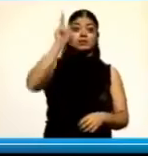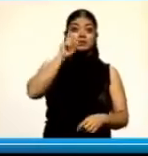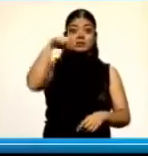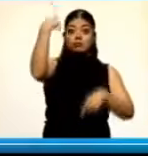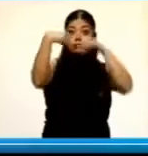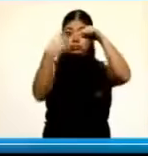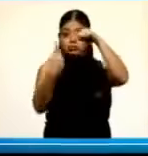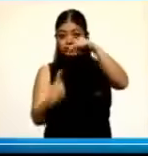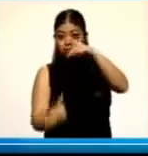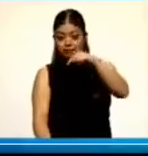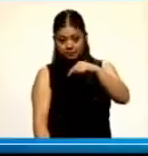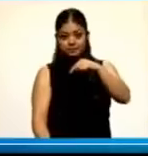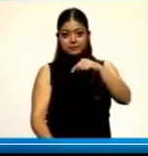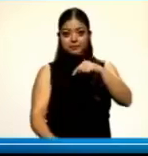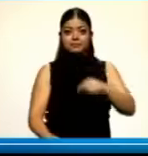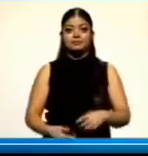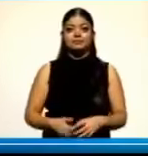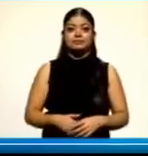girando.